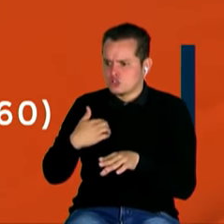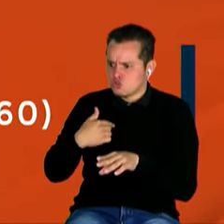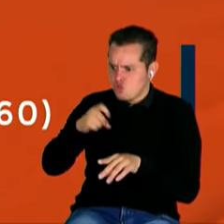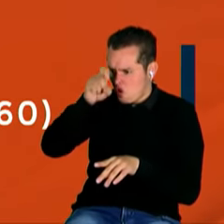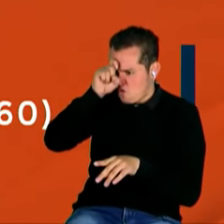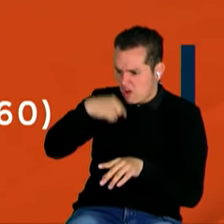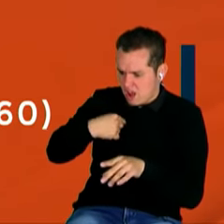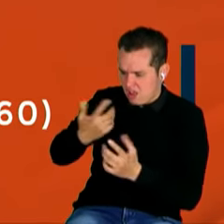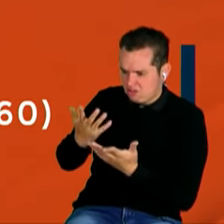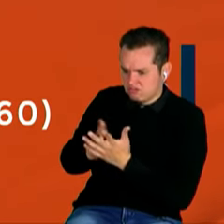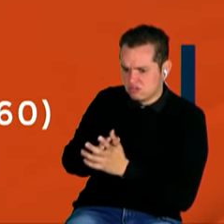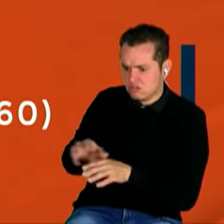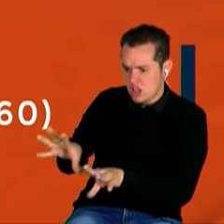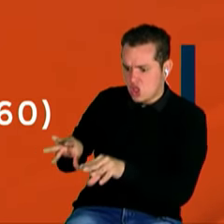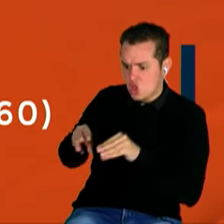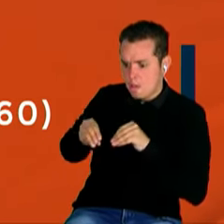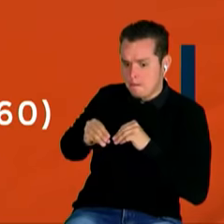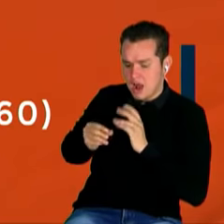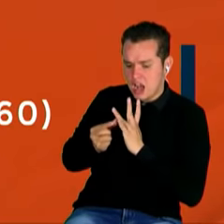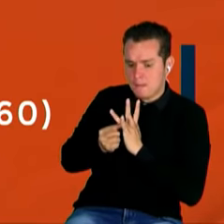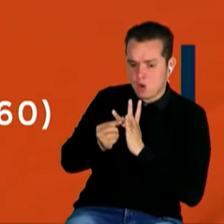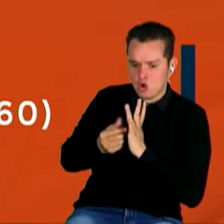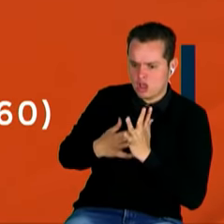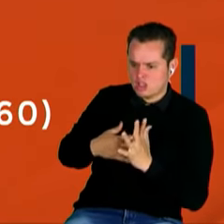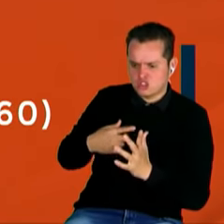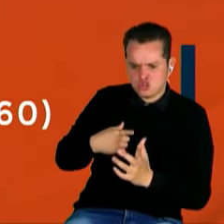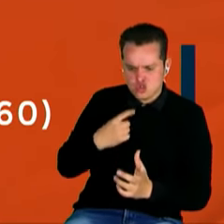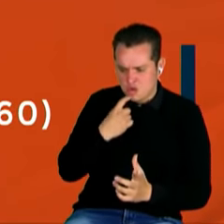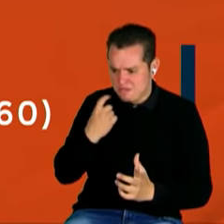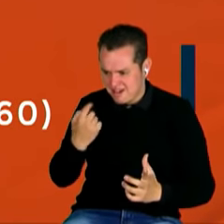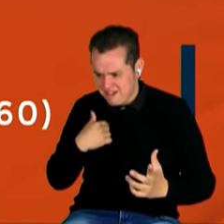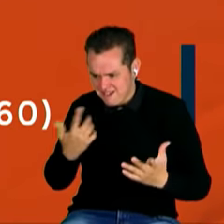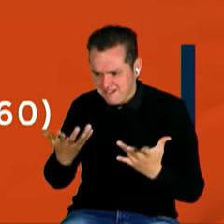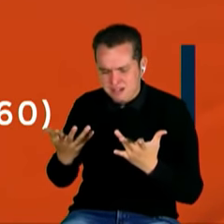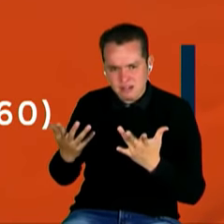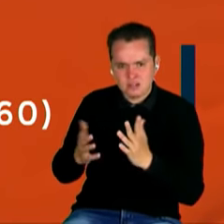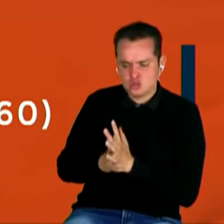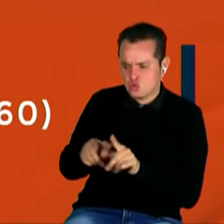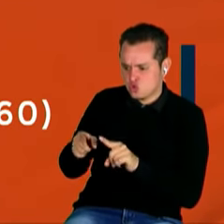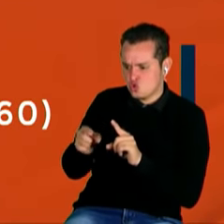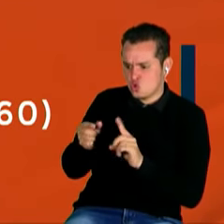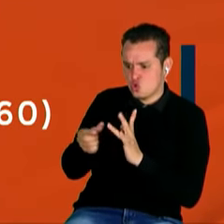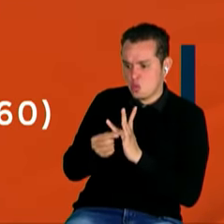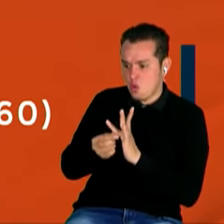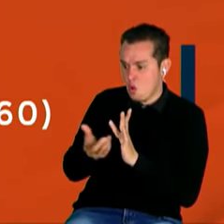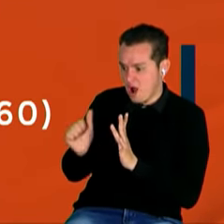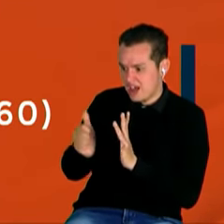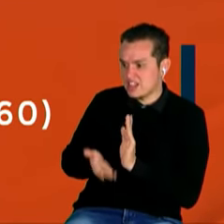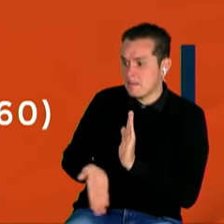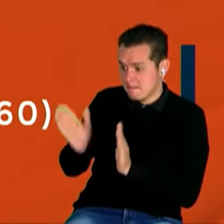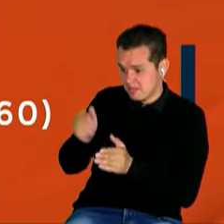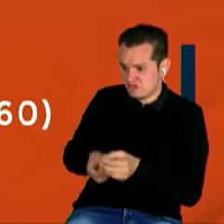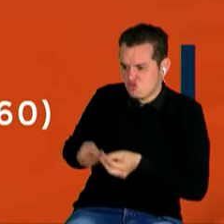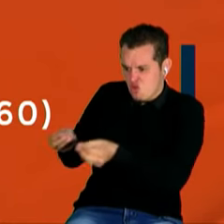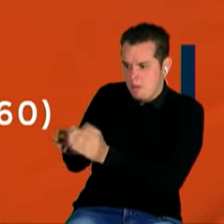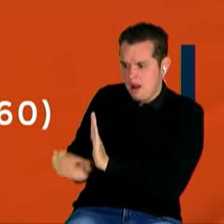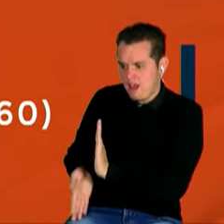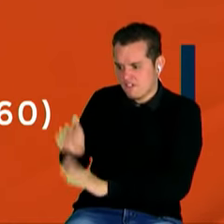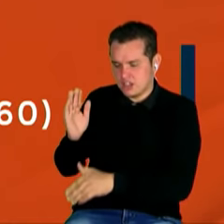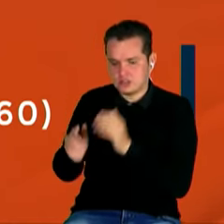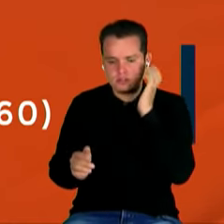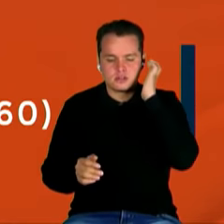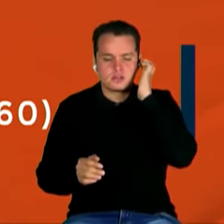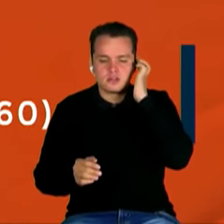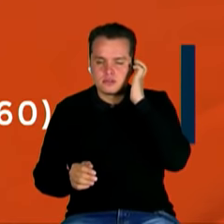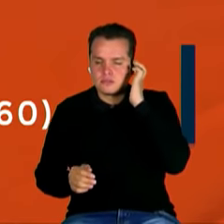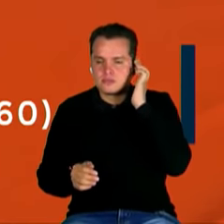poniéndome en ocasión de tomarla para mí por mujer? Ahora pues, he aquí tu mujer, tómala y vete. Y Faraón